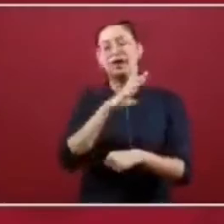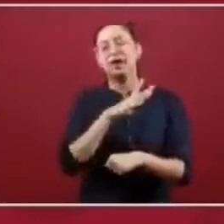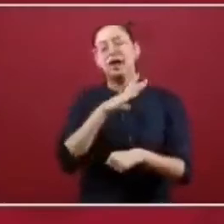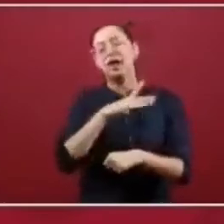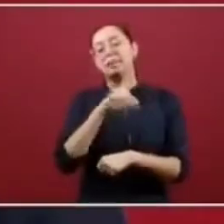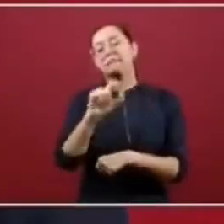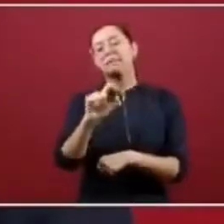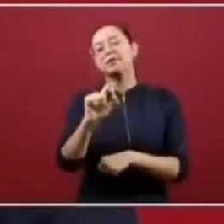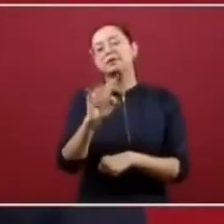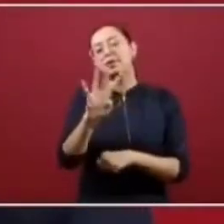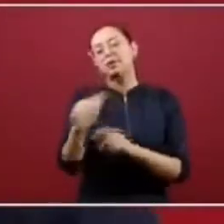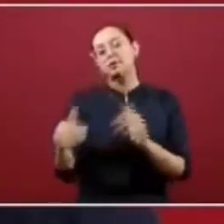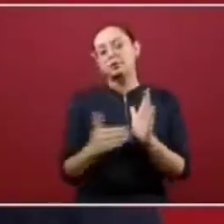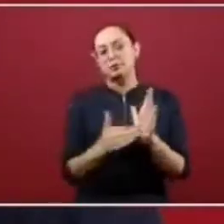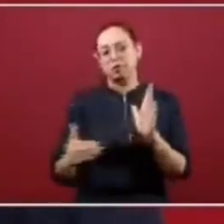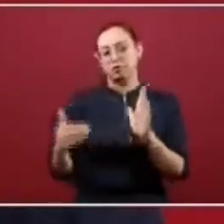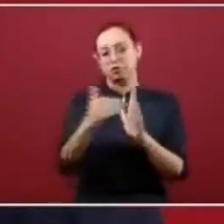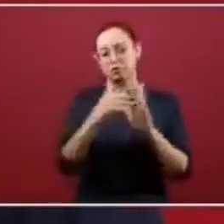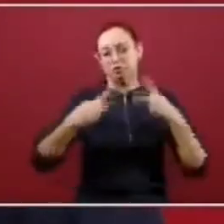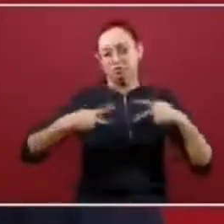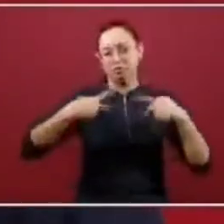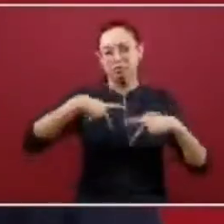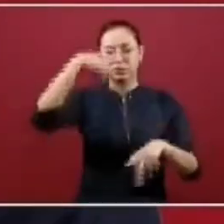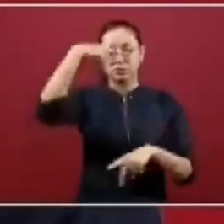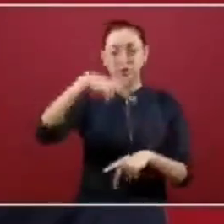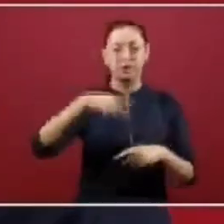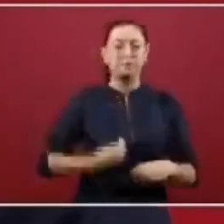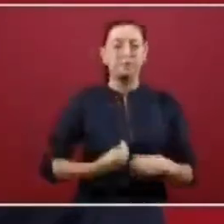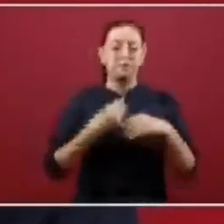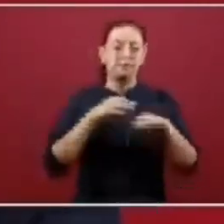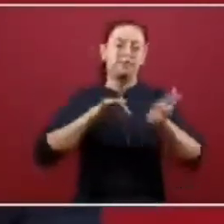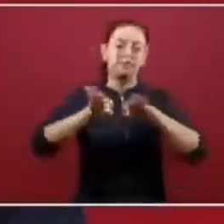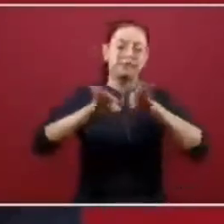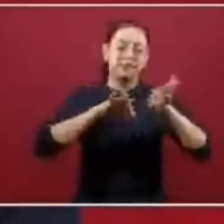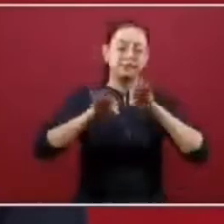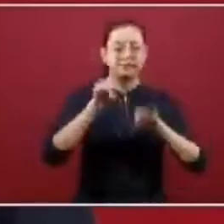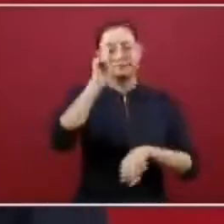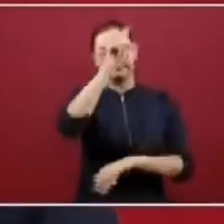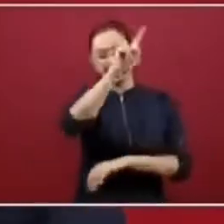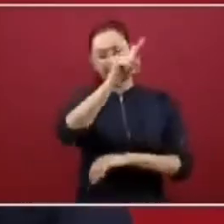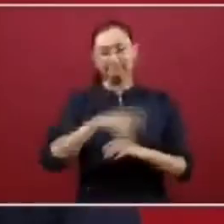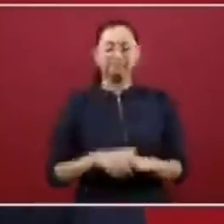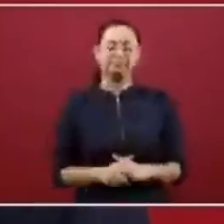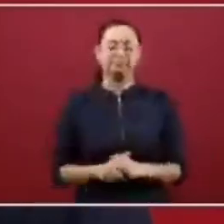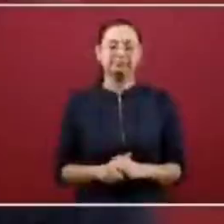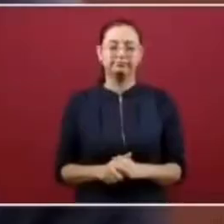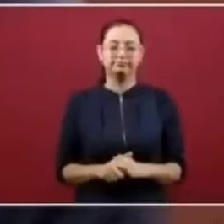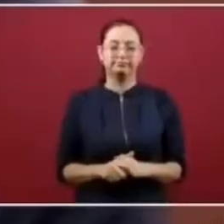millones de mexicanos que viven, trabajan en Estados Unidos.